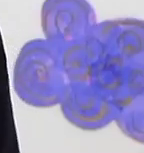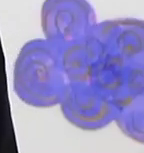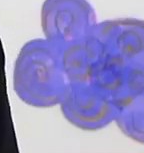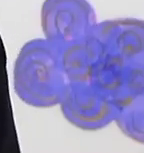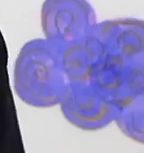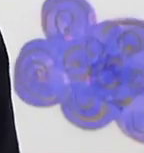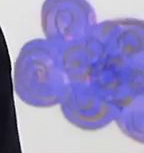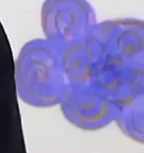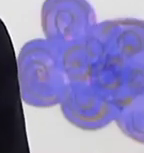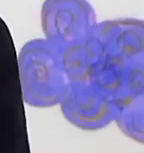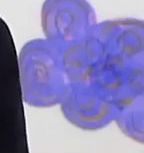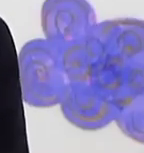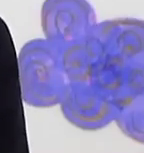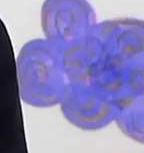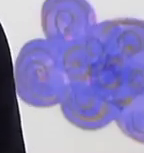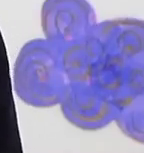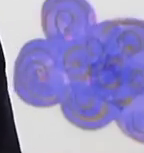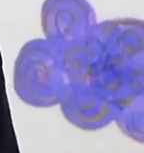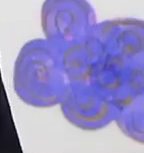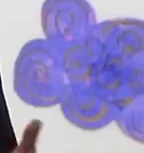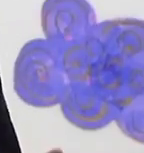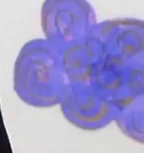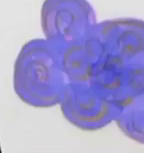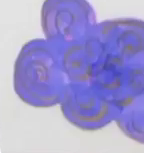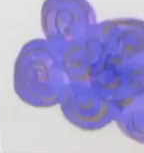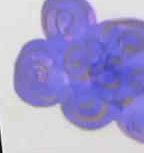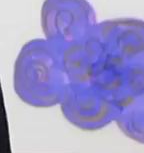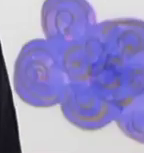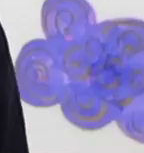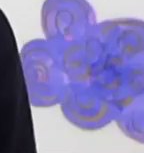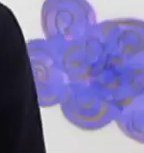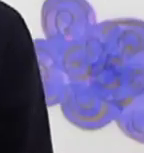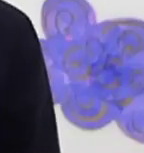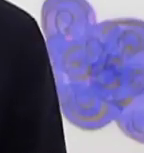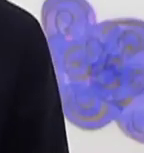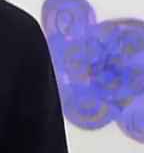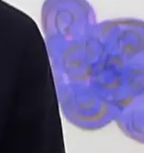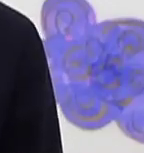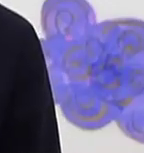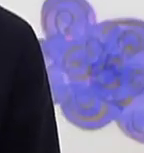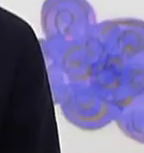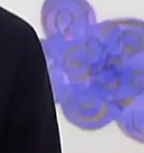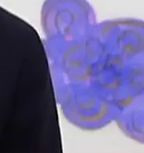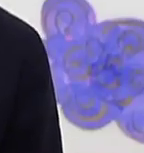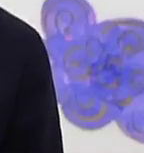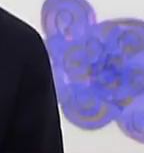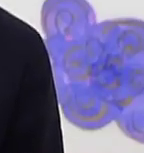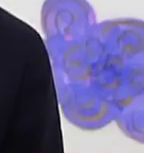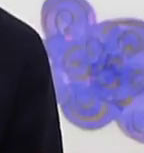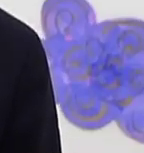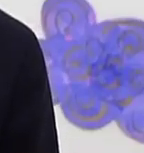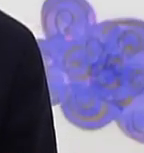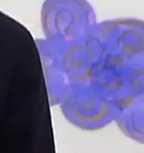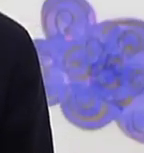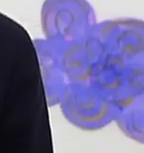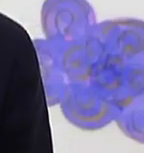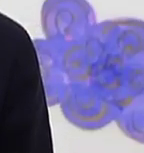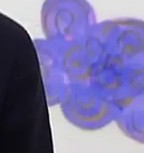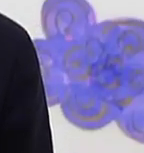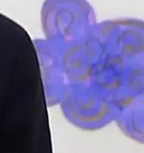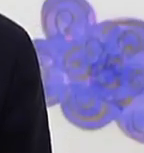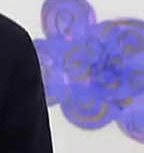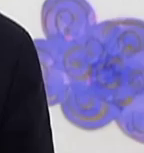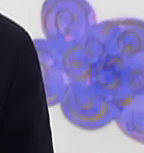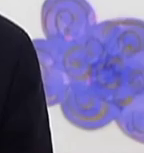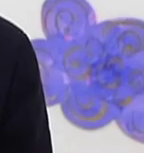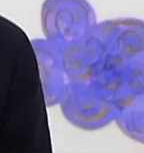tan importante y tan interesante de un artista tan joven. Y Paz le comenta, no es tan joven, es de su edad.